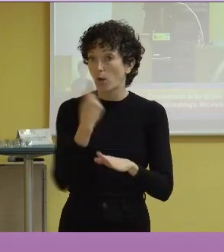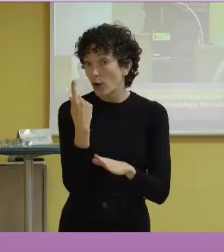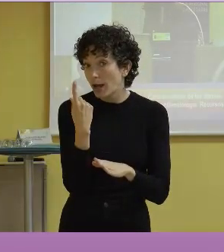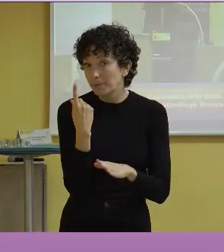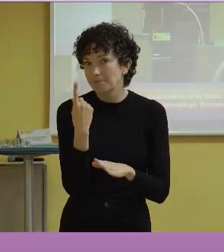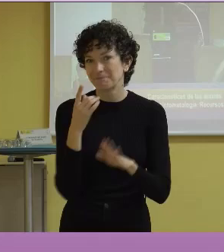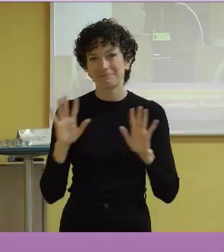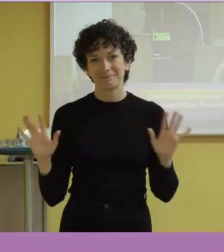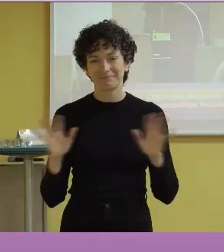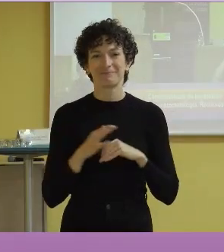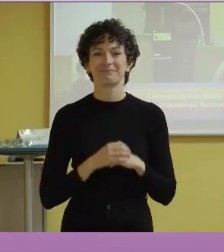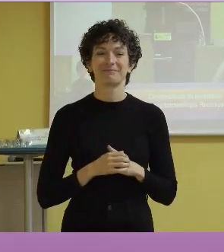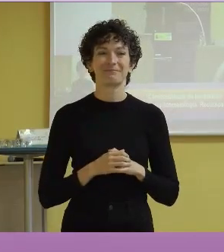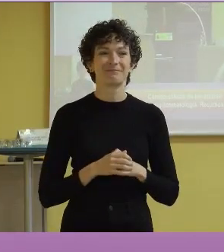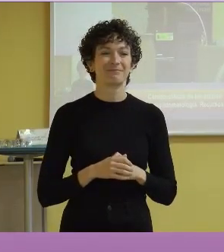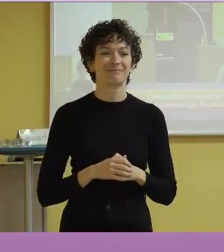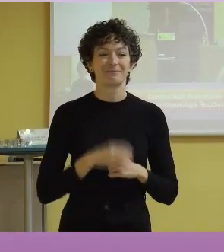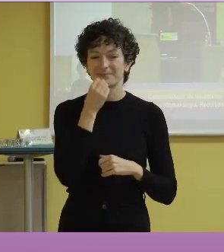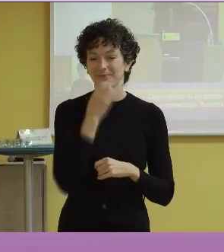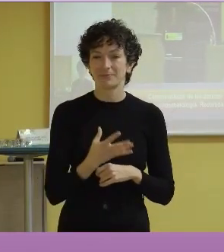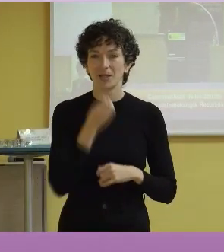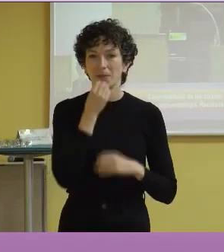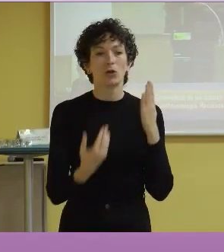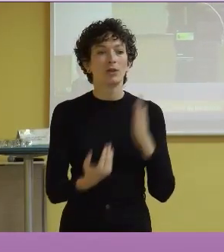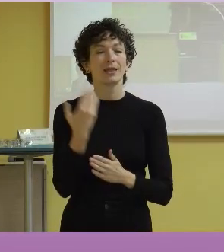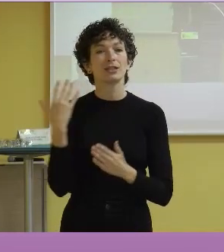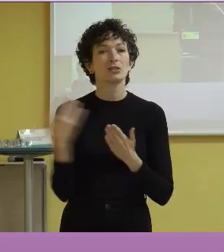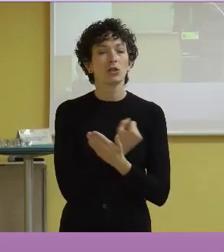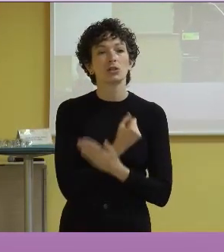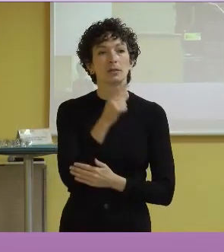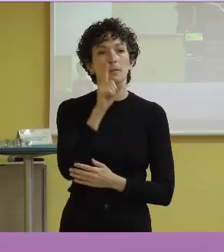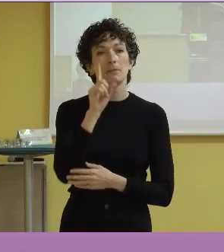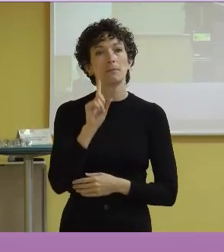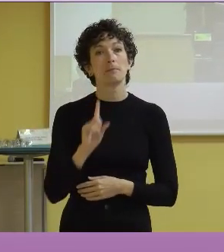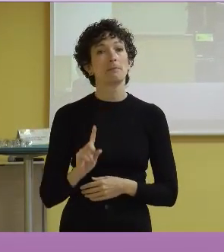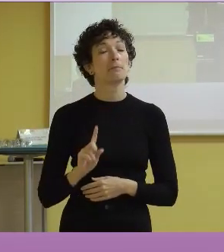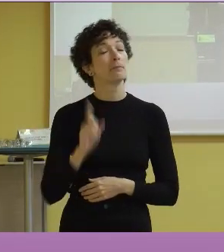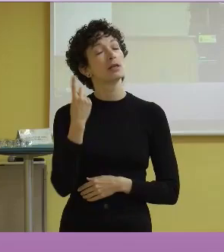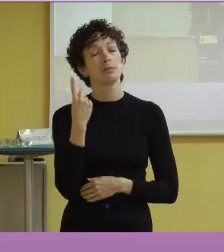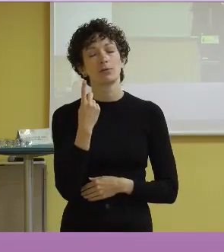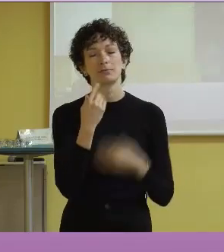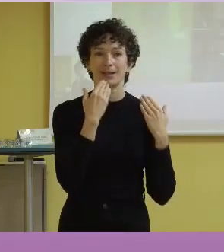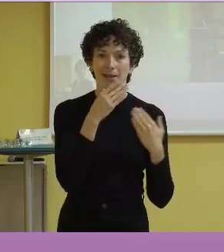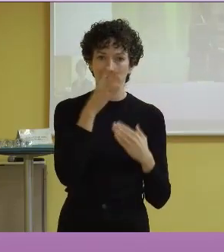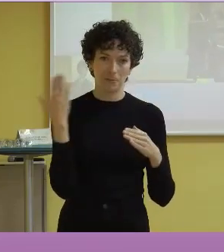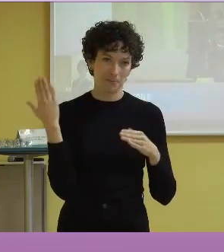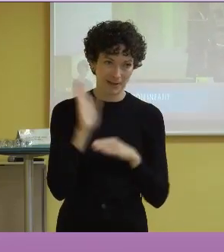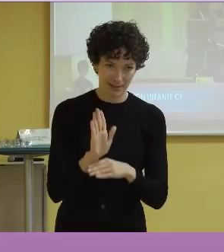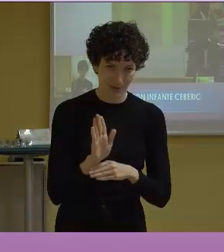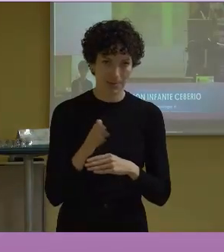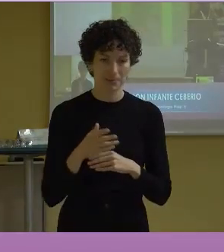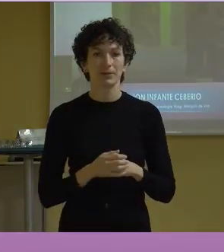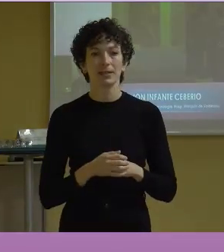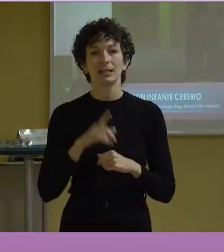tuyo. Muy bien, buenos días a todos. En primer lugar, bueno, pues muchísimas gracias por la presentación